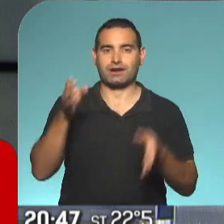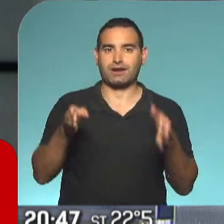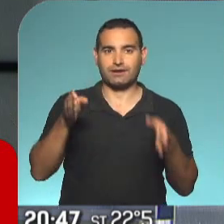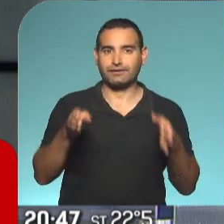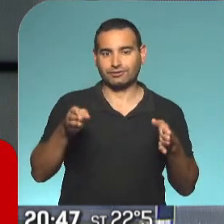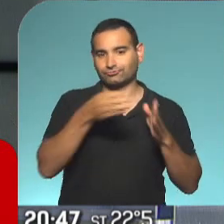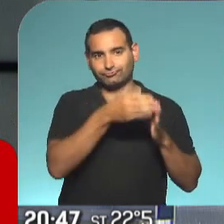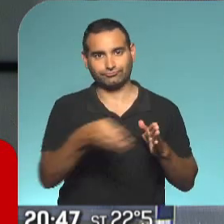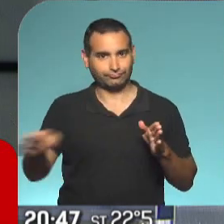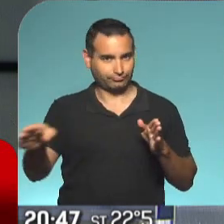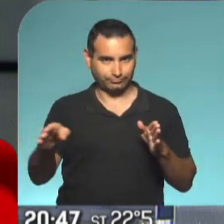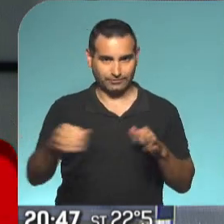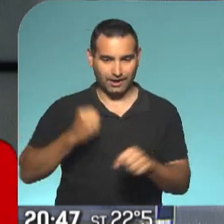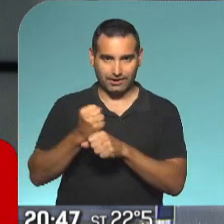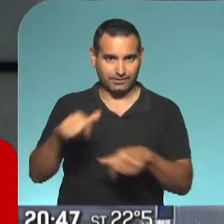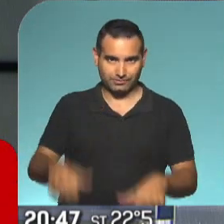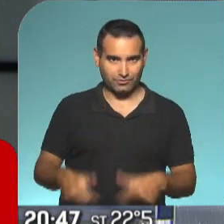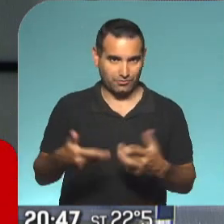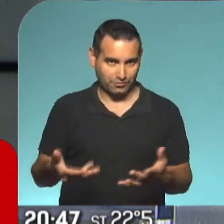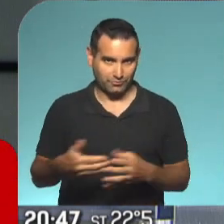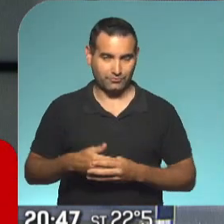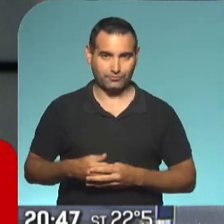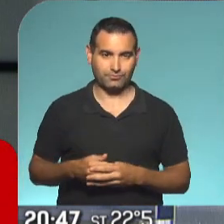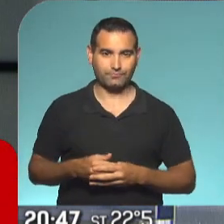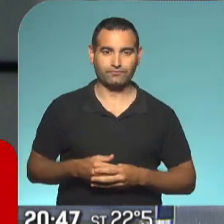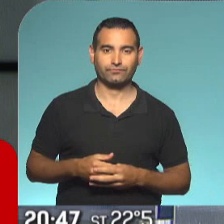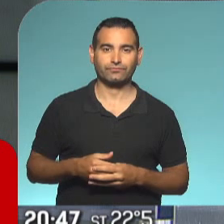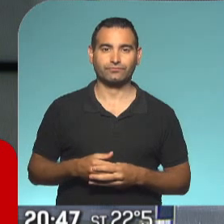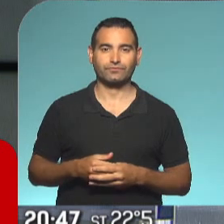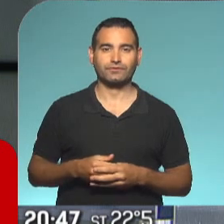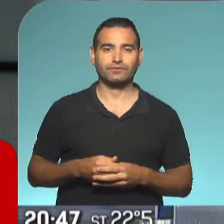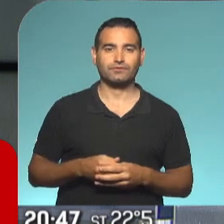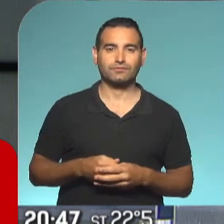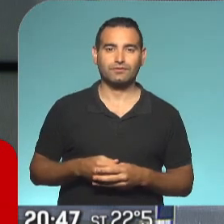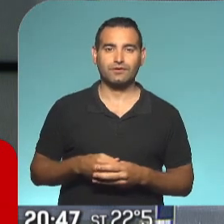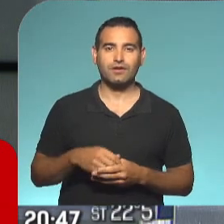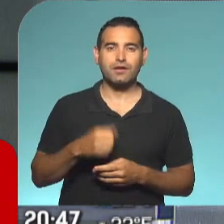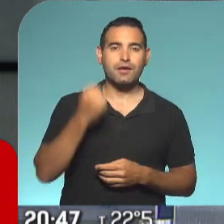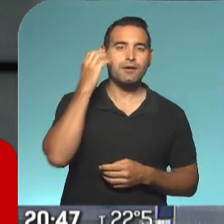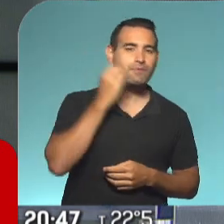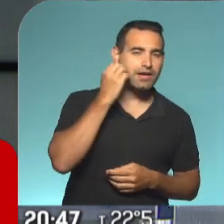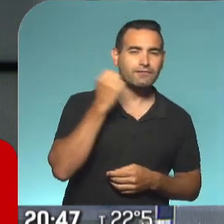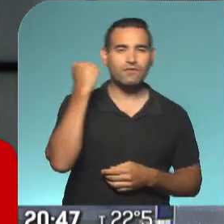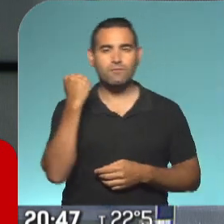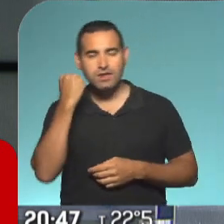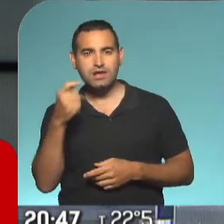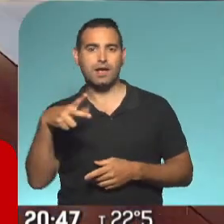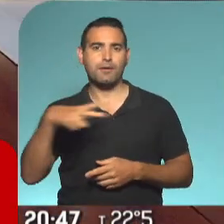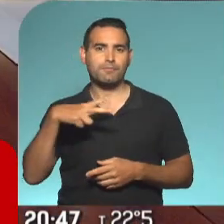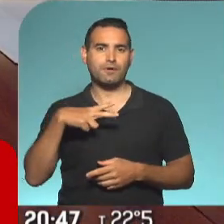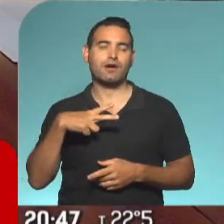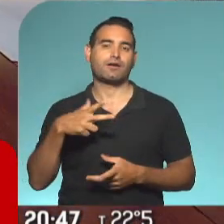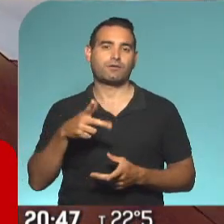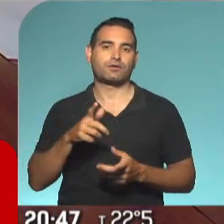ahí en más. Este es el tema con el menemismo, la economía, las privatizaciones de más